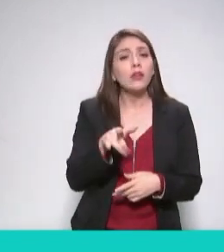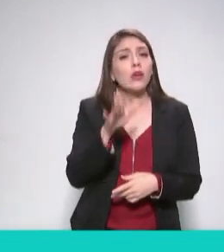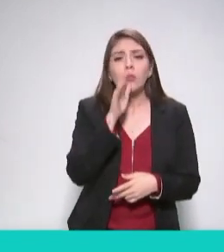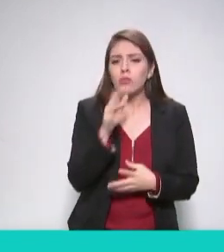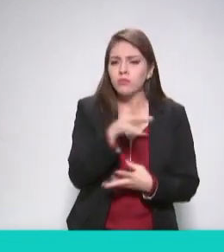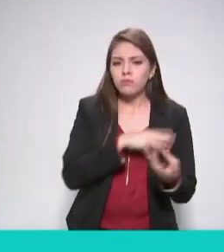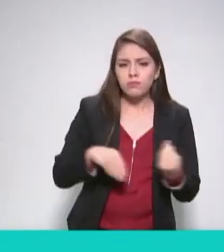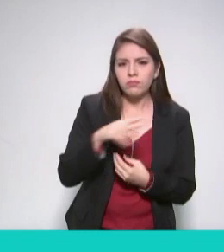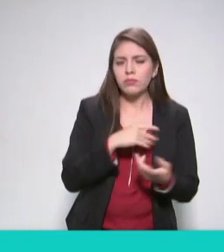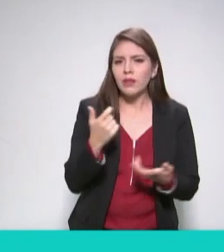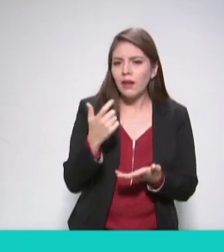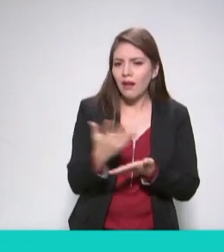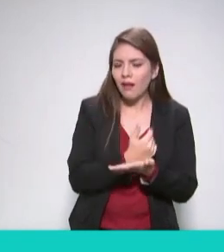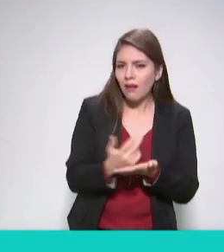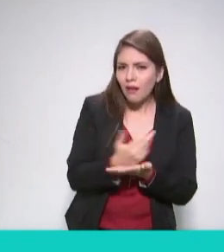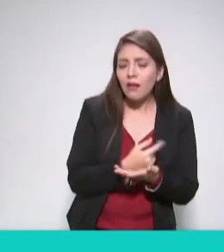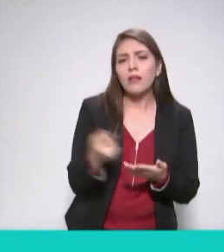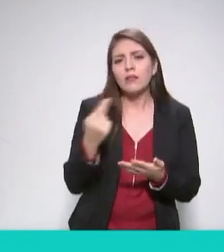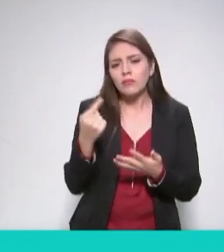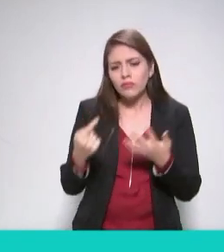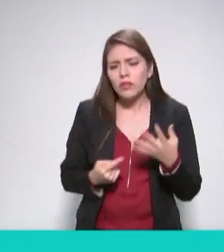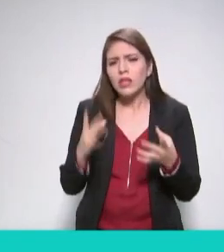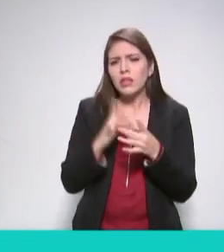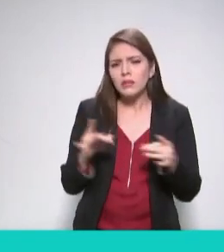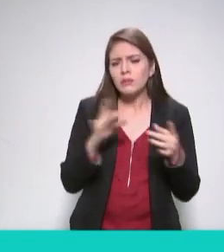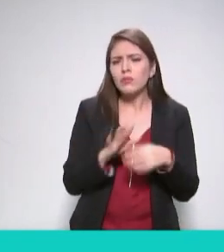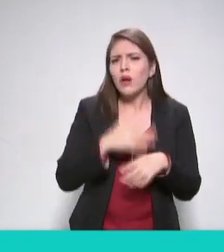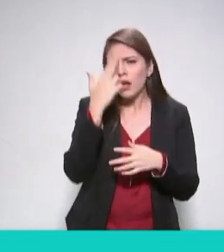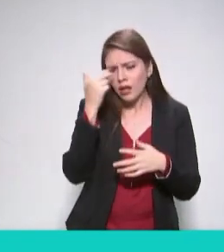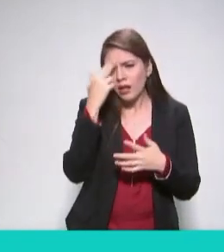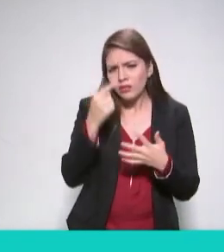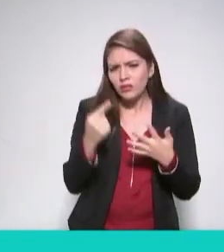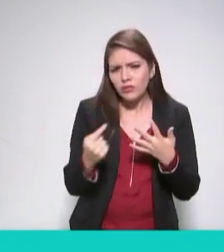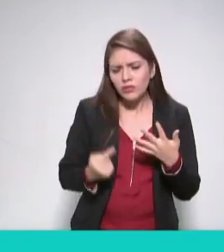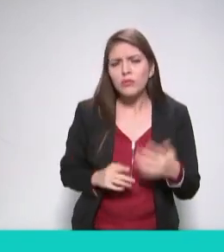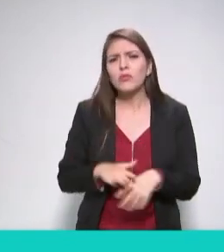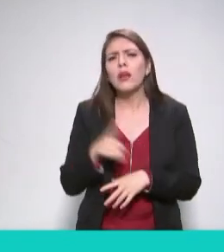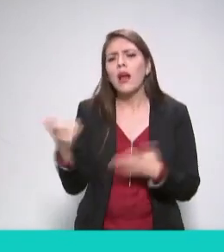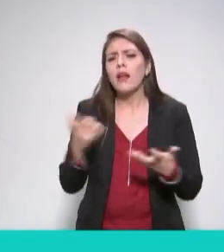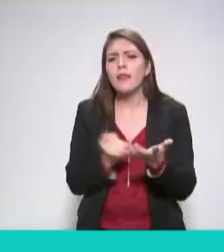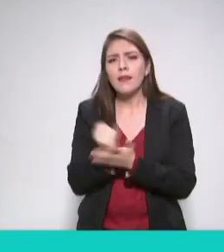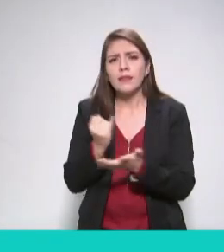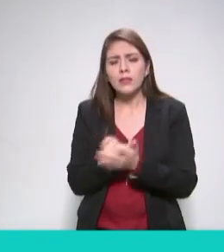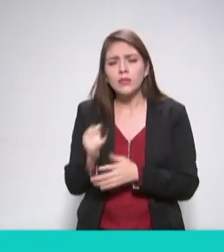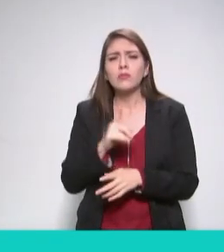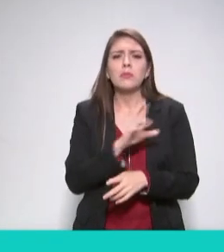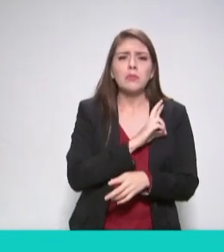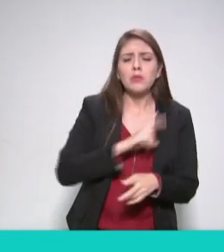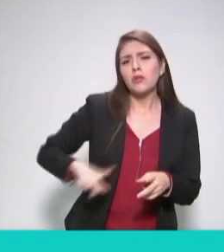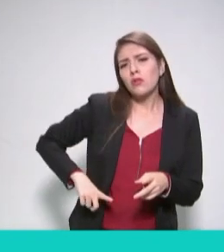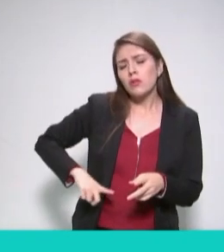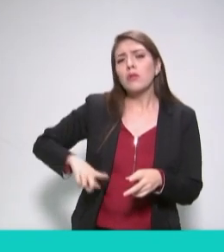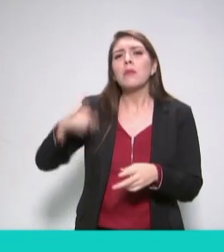que requiere de explicaciones detalladas sobre las razones que llevaron a los tomadores de decisión servidores públicos y privados a